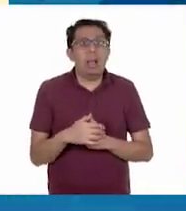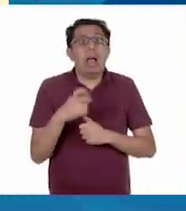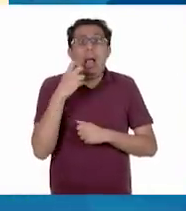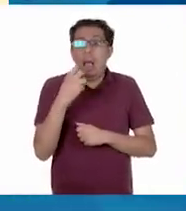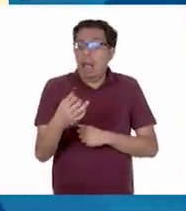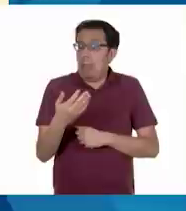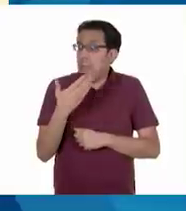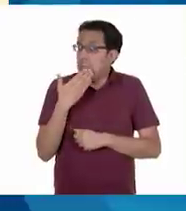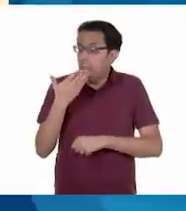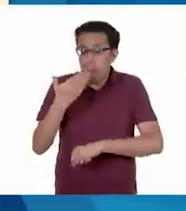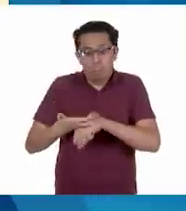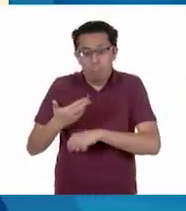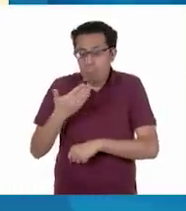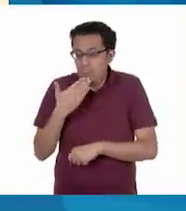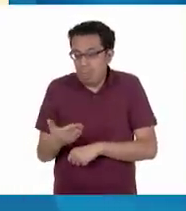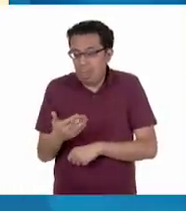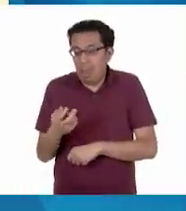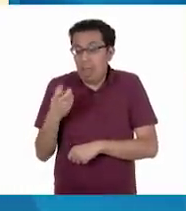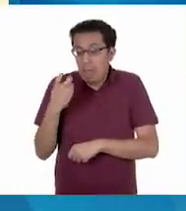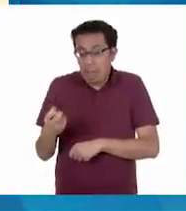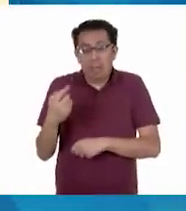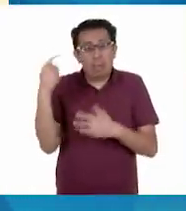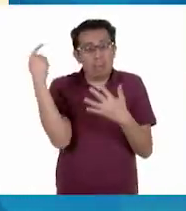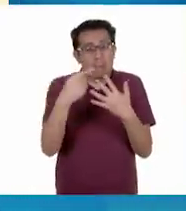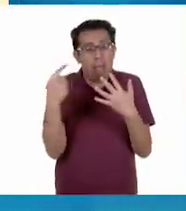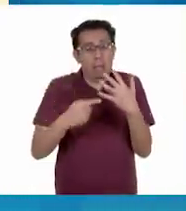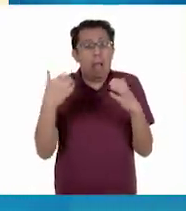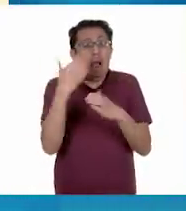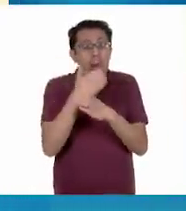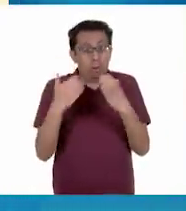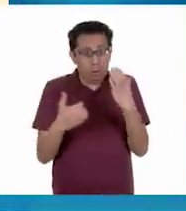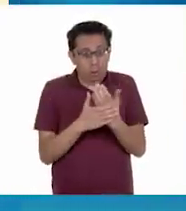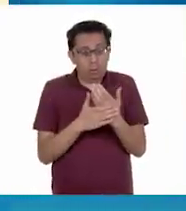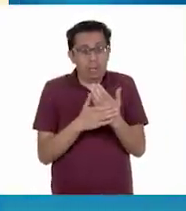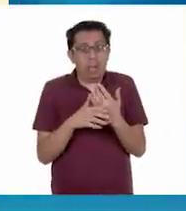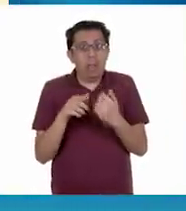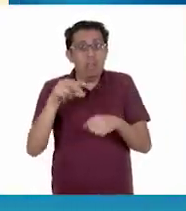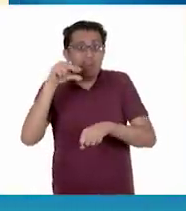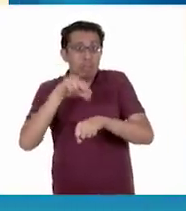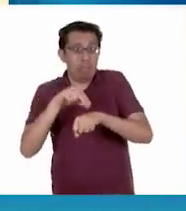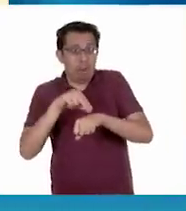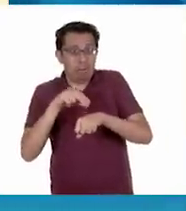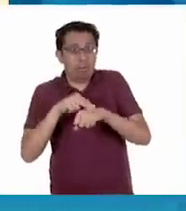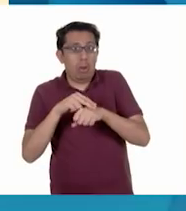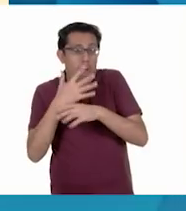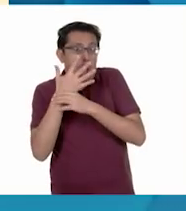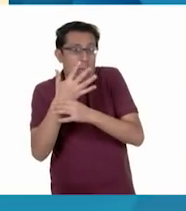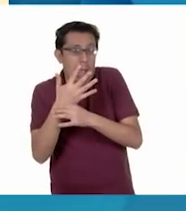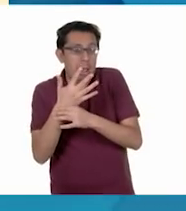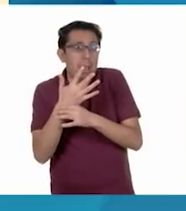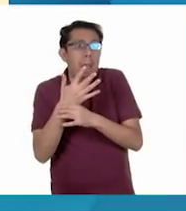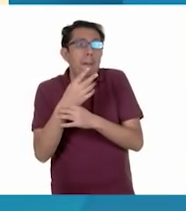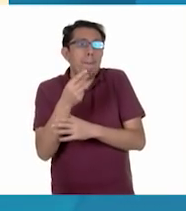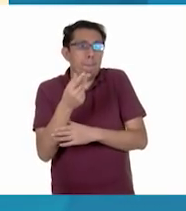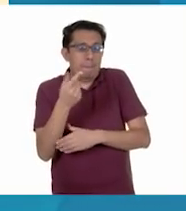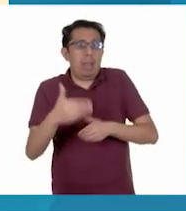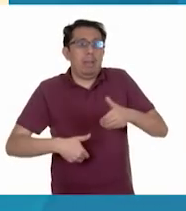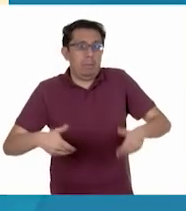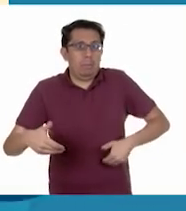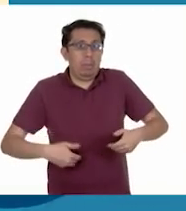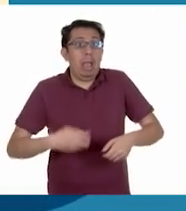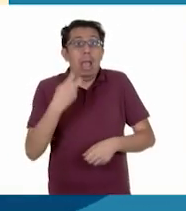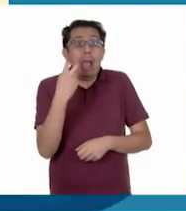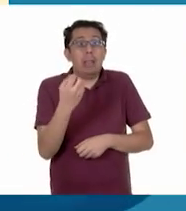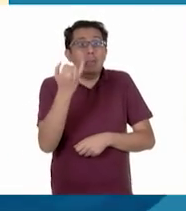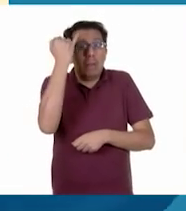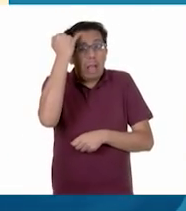Perfecto, Raulito. Muy bien, esas son las cosas que la doctora dice que molestan a los perros. Esa es la idea